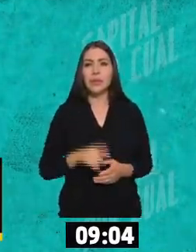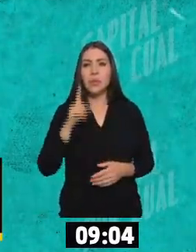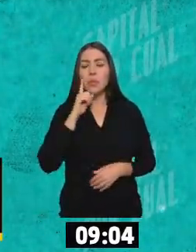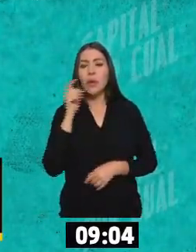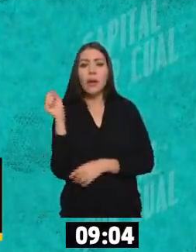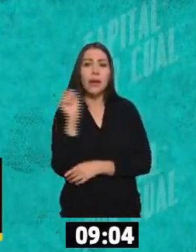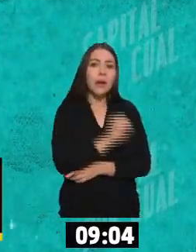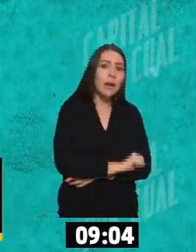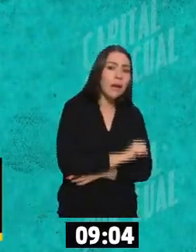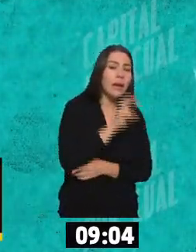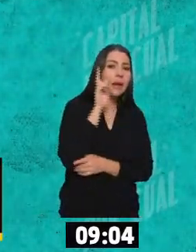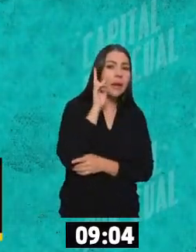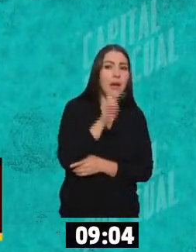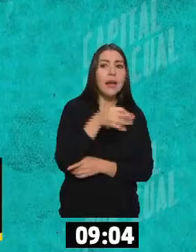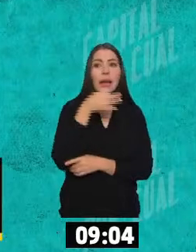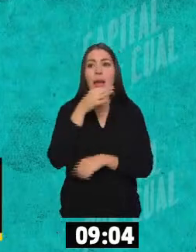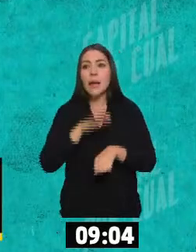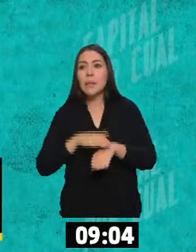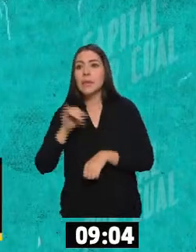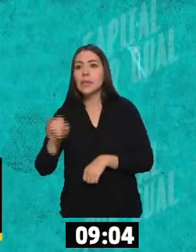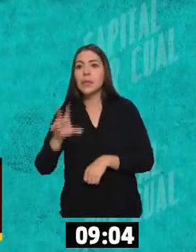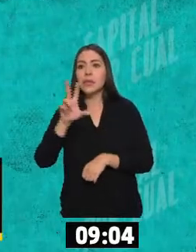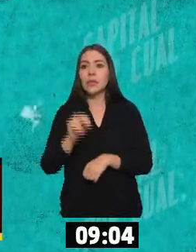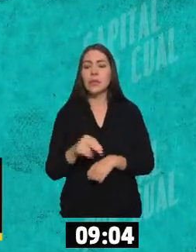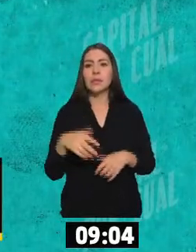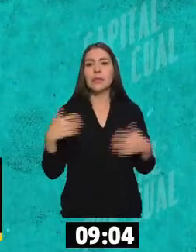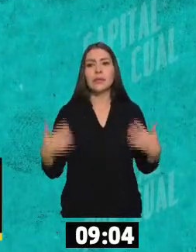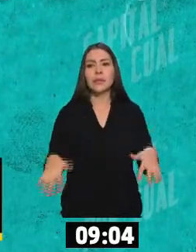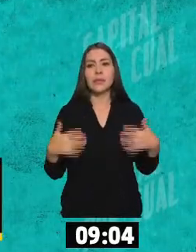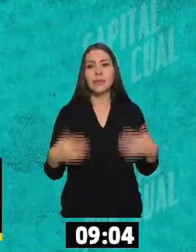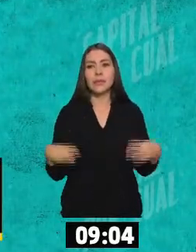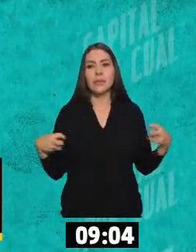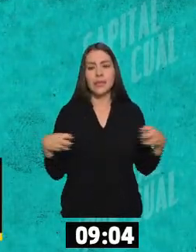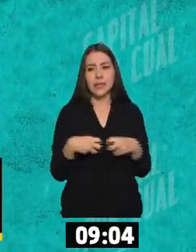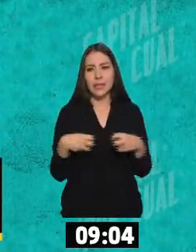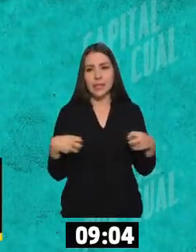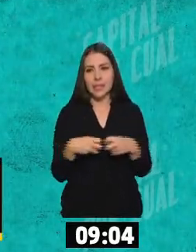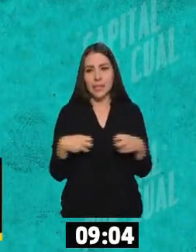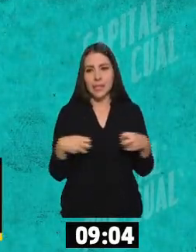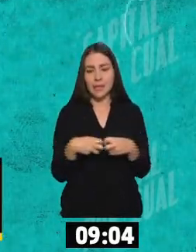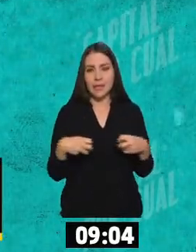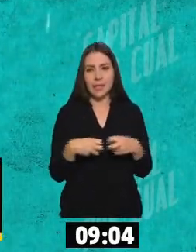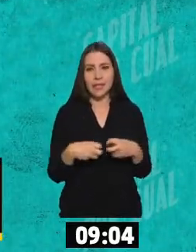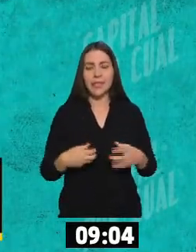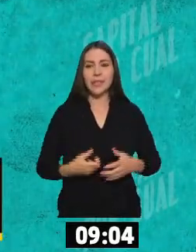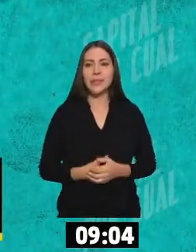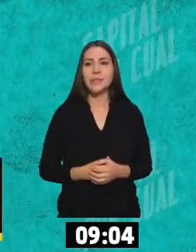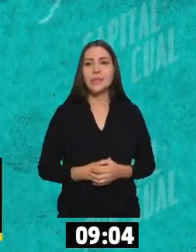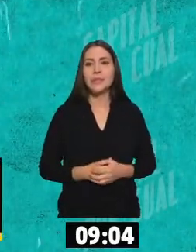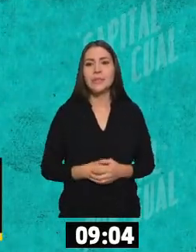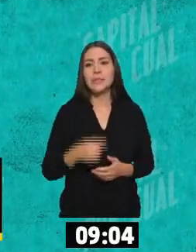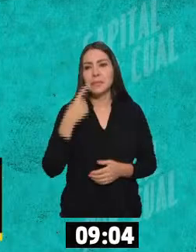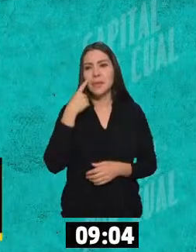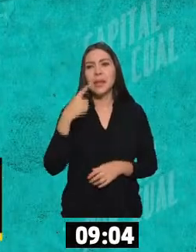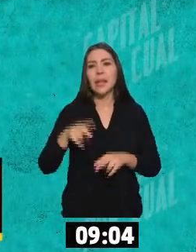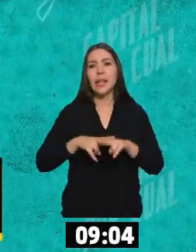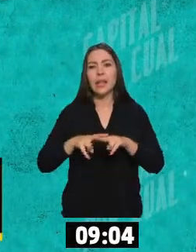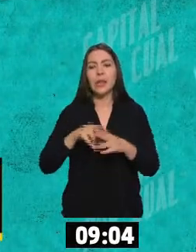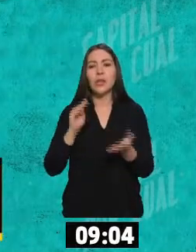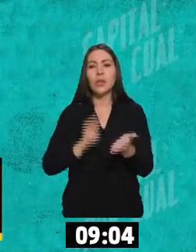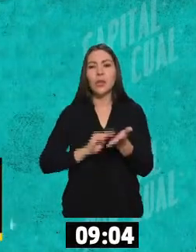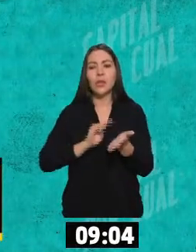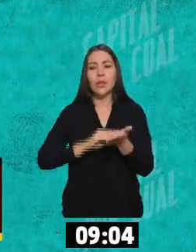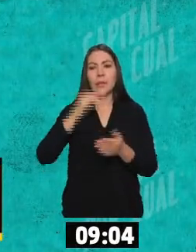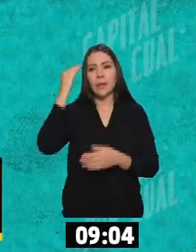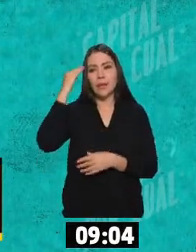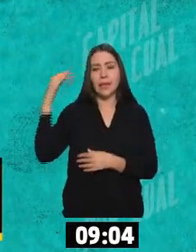no. ¡Qué nervios! ¡Qué nervios! Bueno, tampoco, mire, tardó el tren.